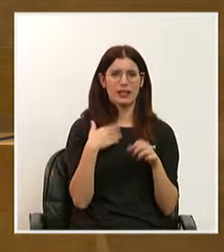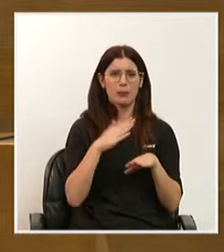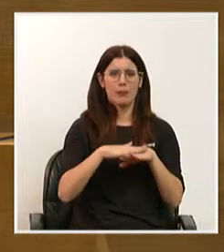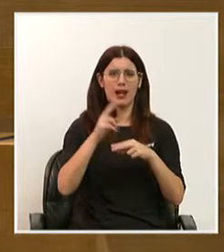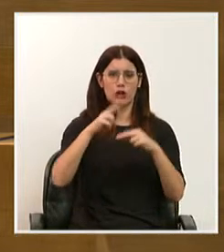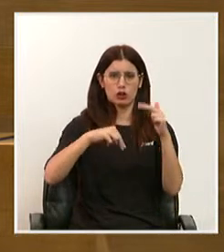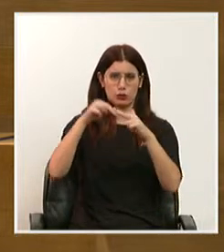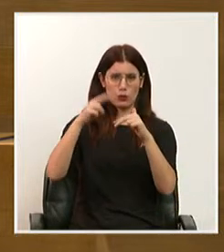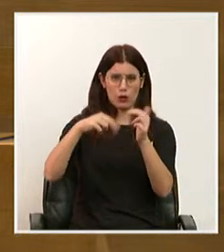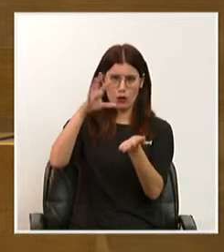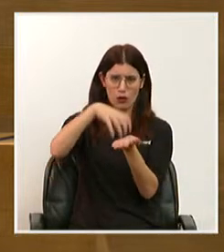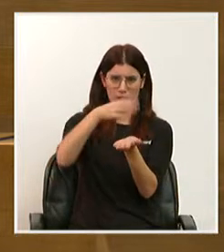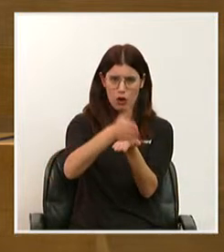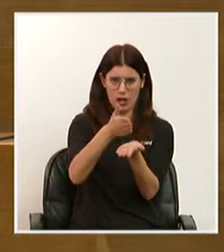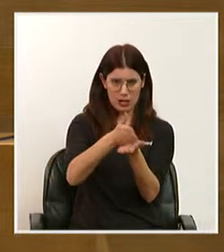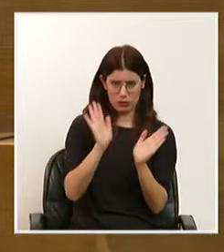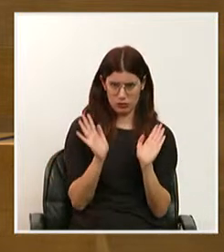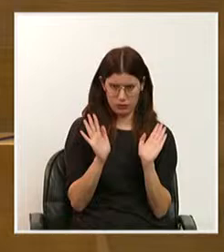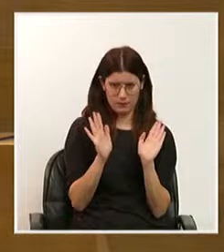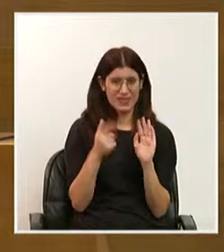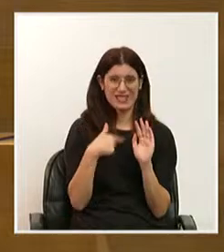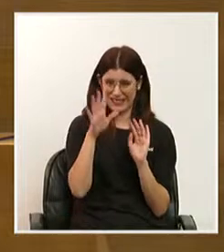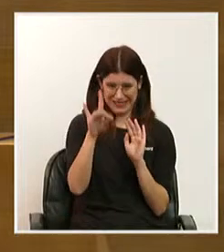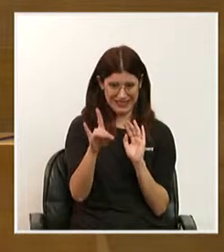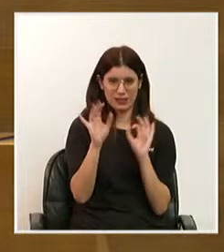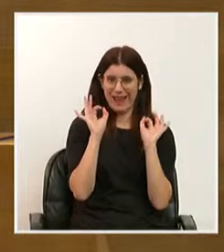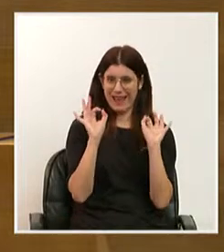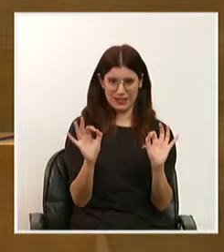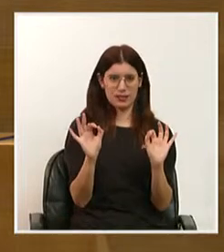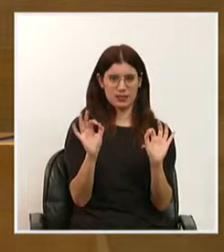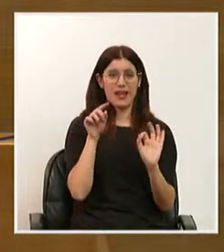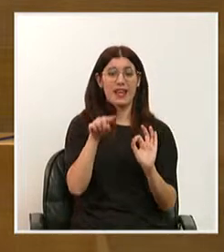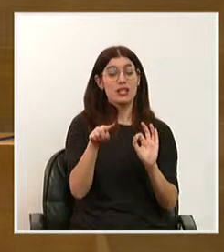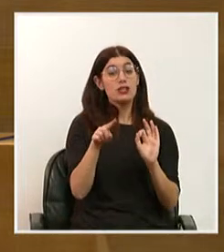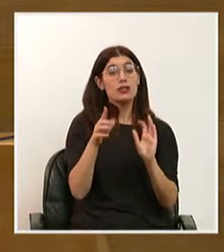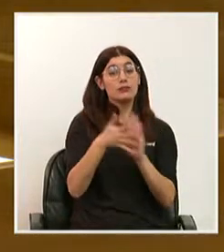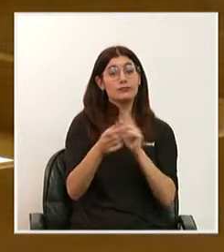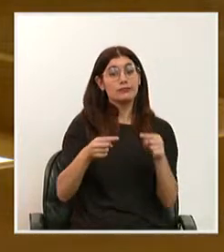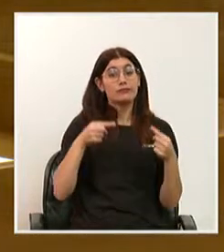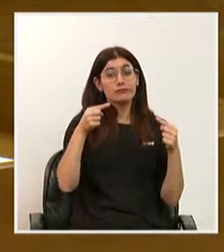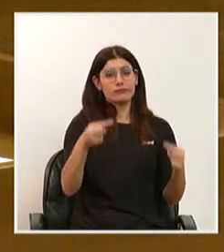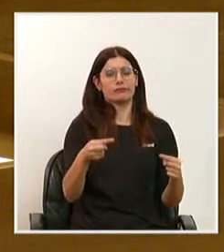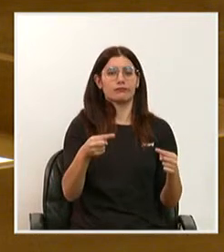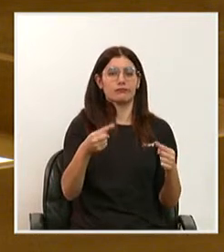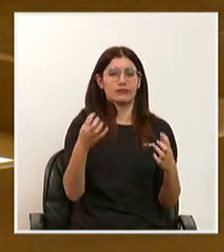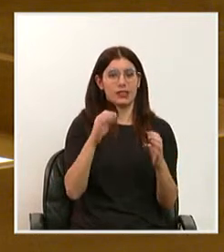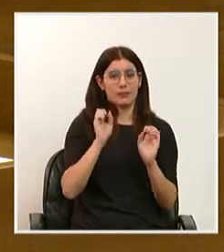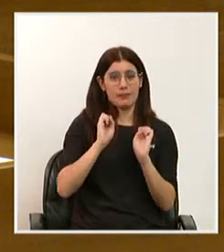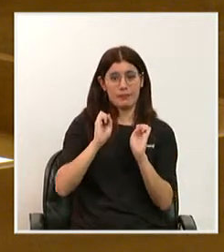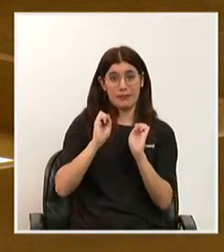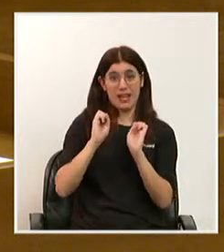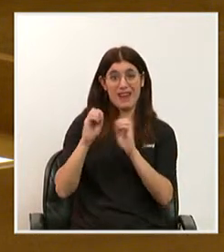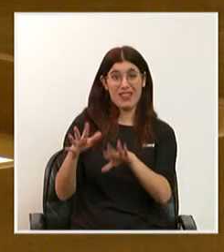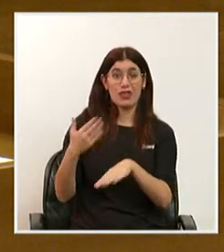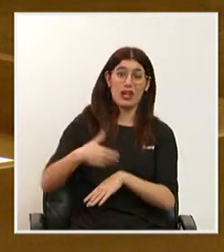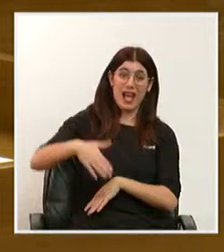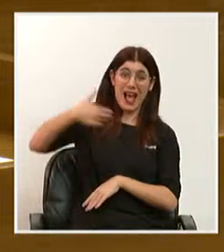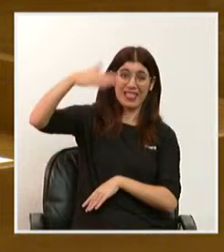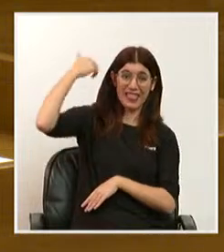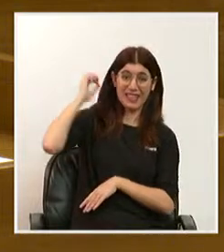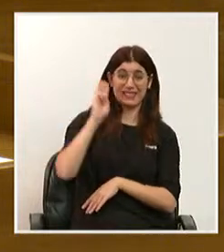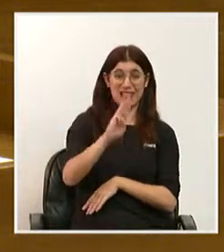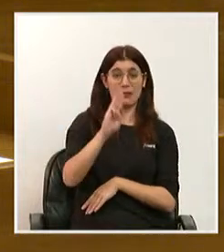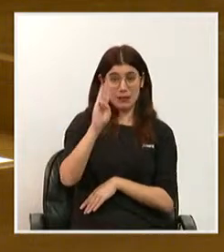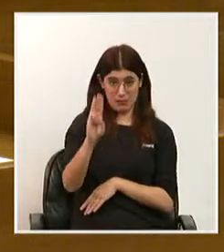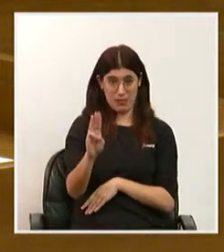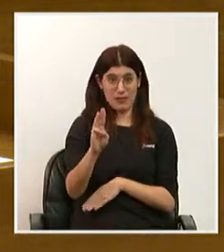de Ed su deand anterior del P